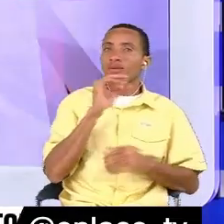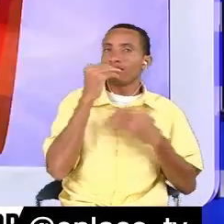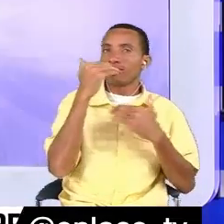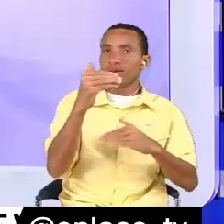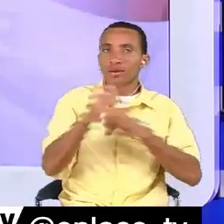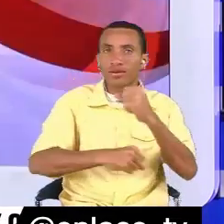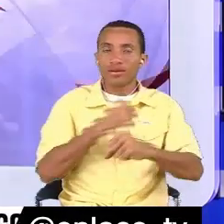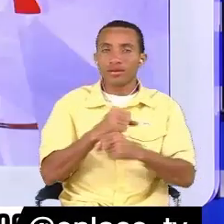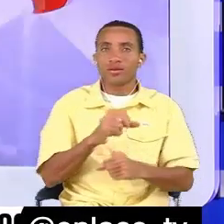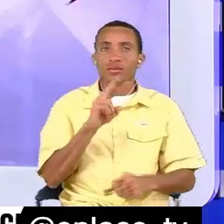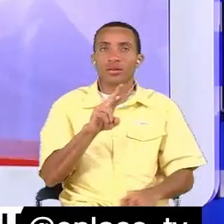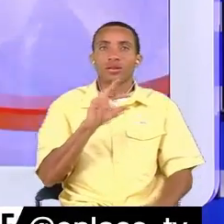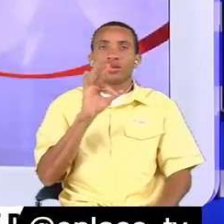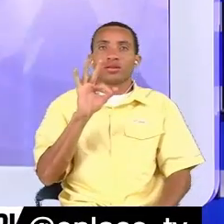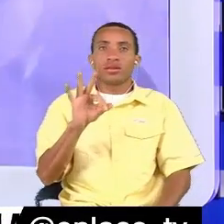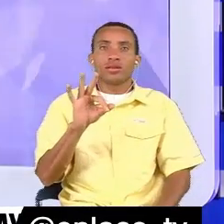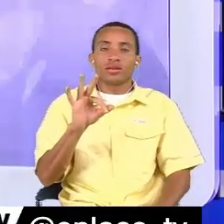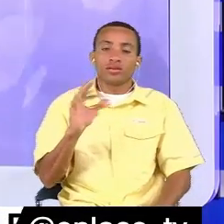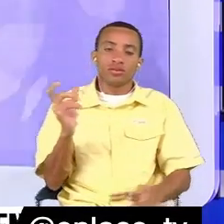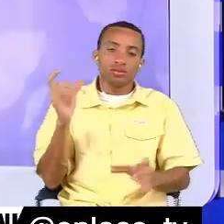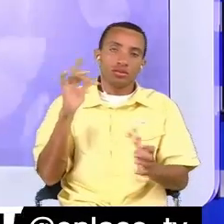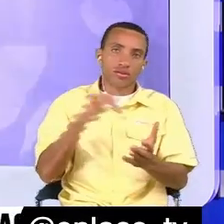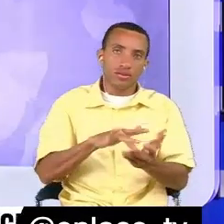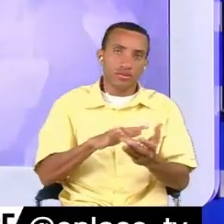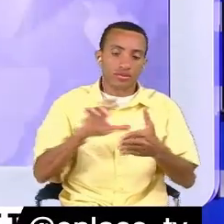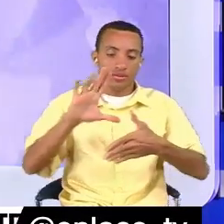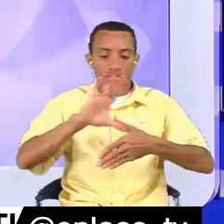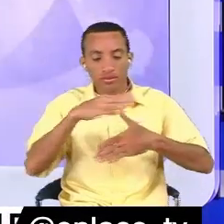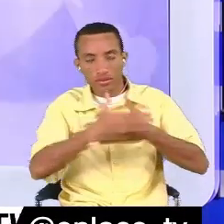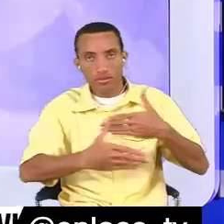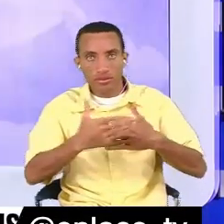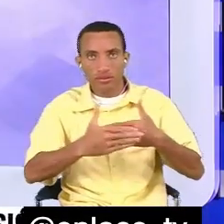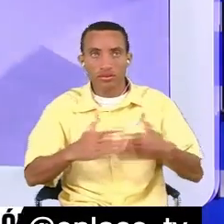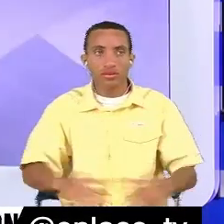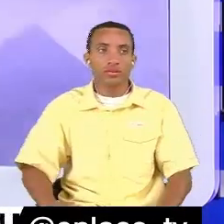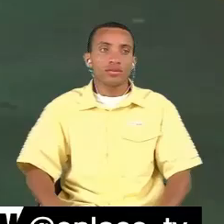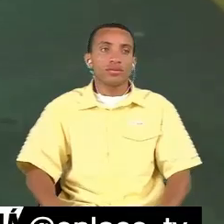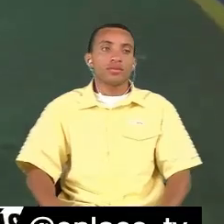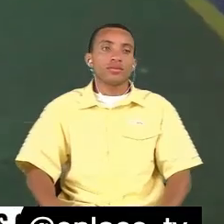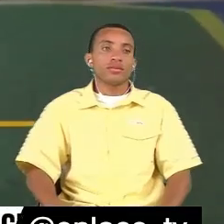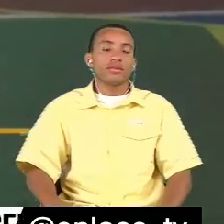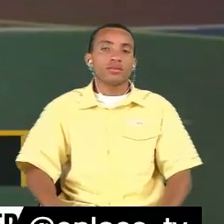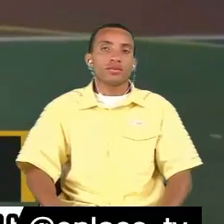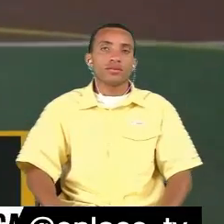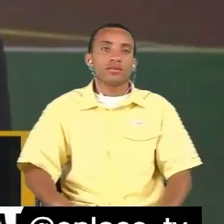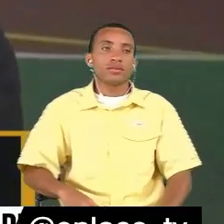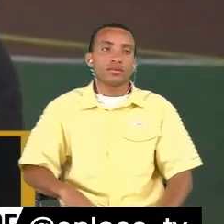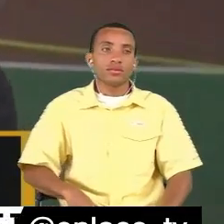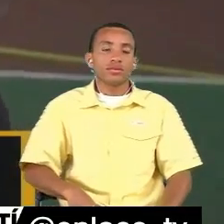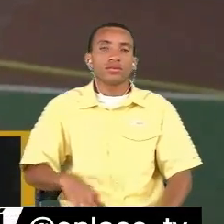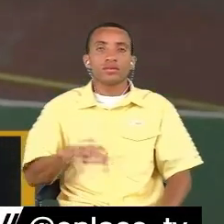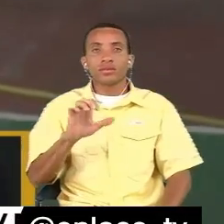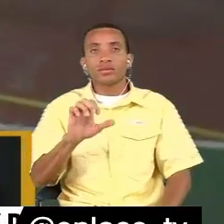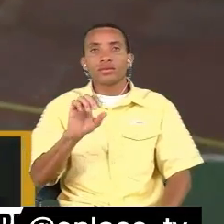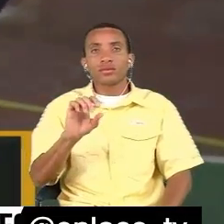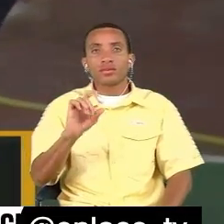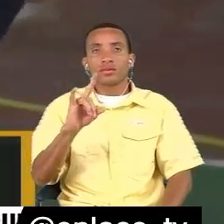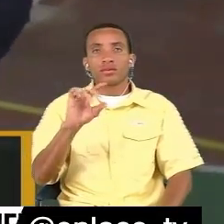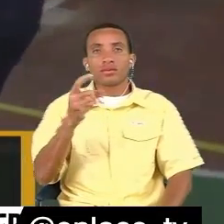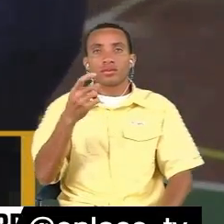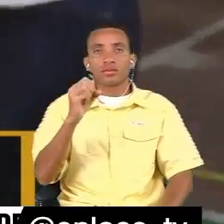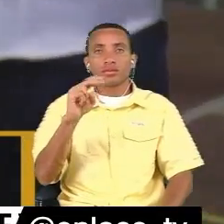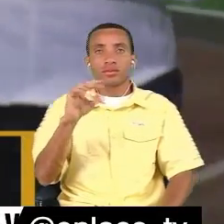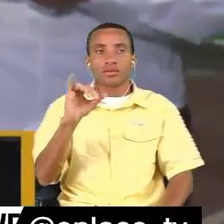participará en el campeonato suramericano de esta disciplina deportiva. Se trata de Eugenio Vázquez, quien desde el